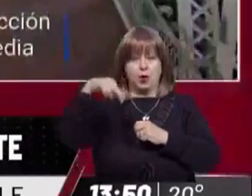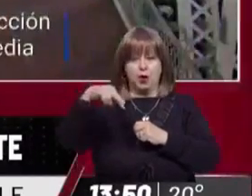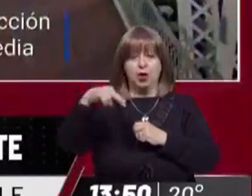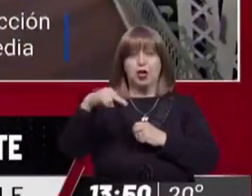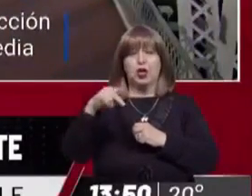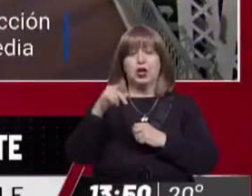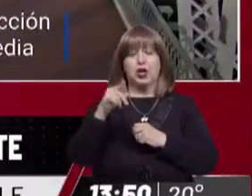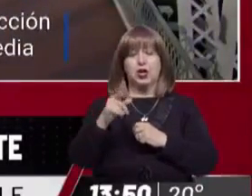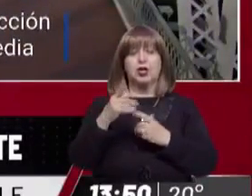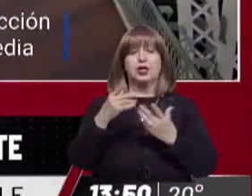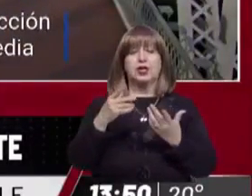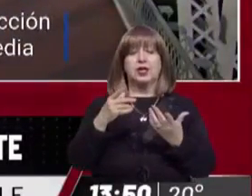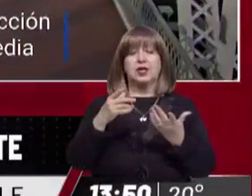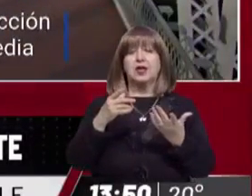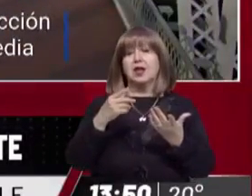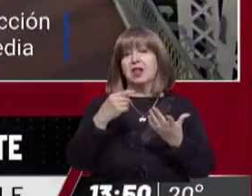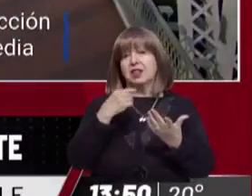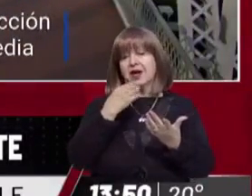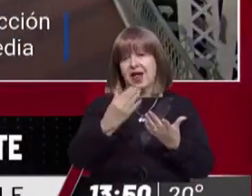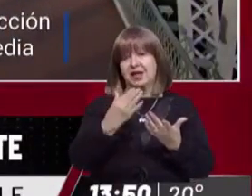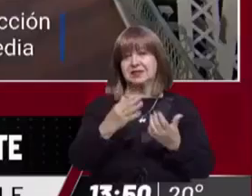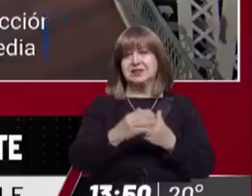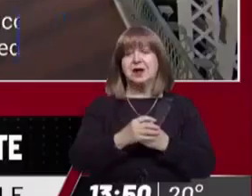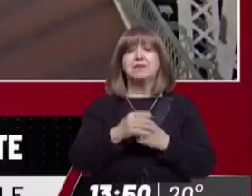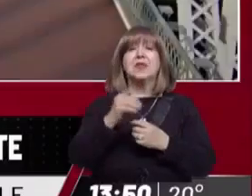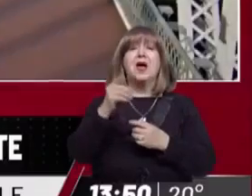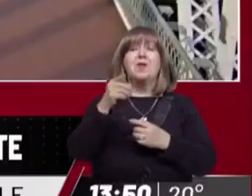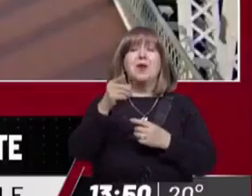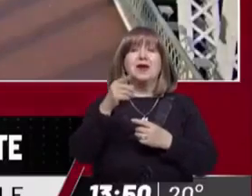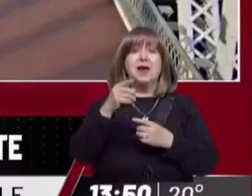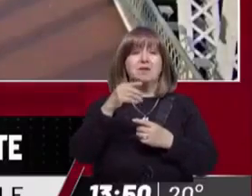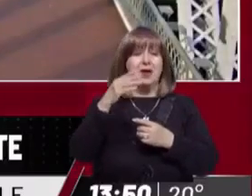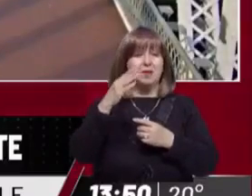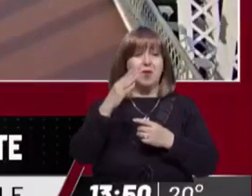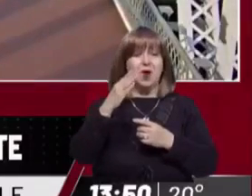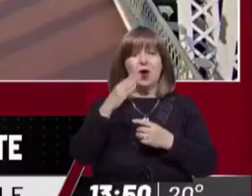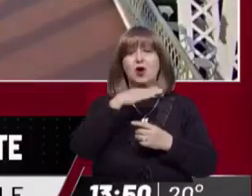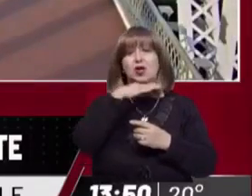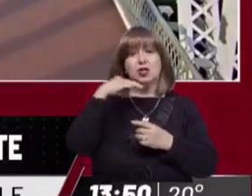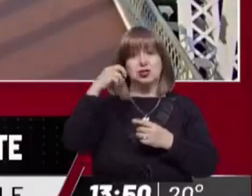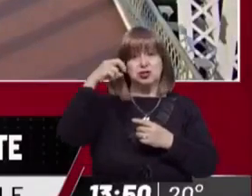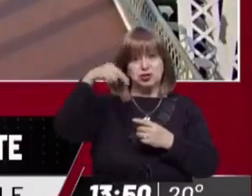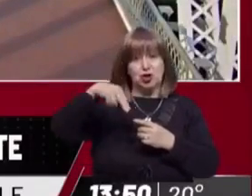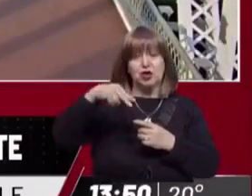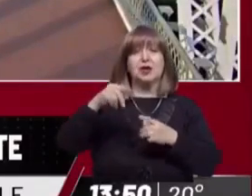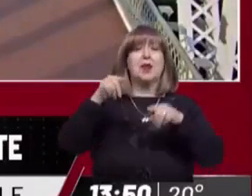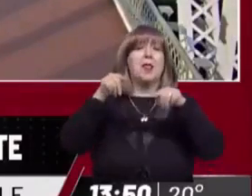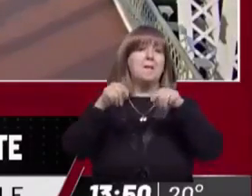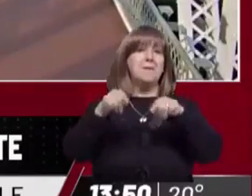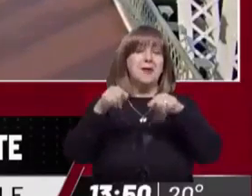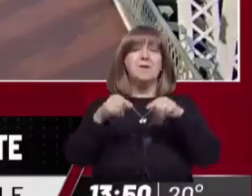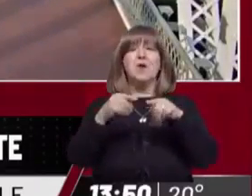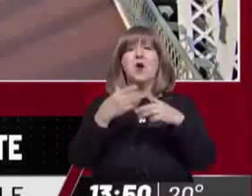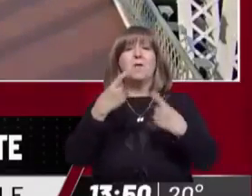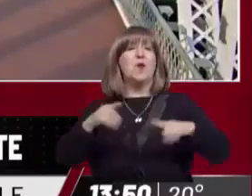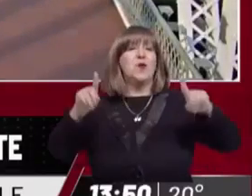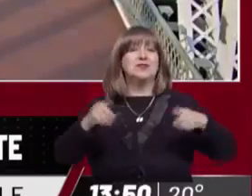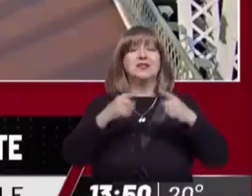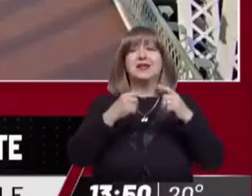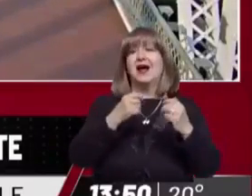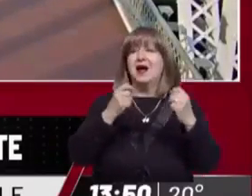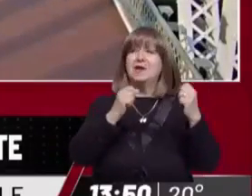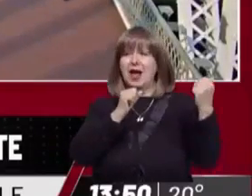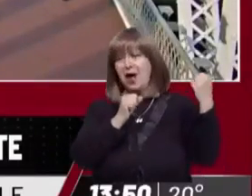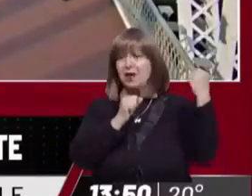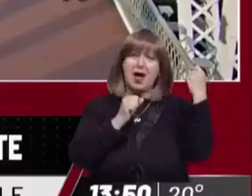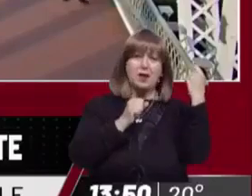es un gran ejemplo Por qué Porque ch monovi estaba grabando un video les decía es la capital de la música en los